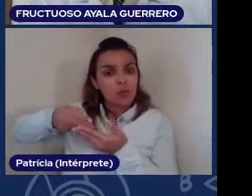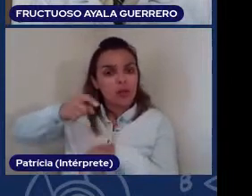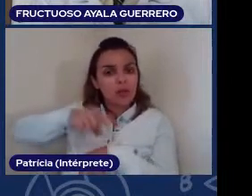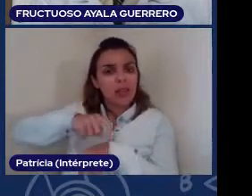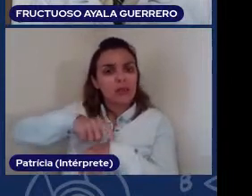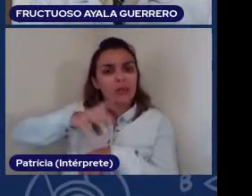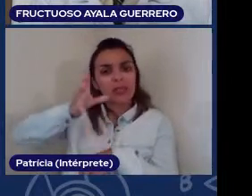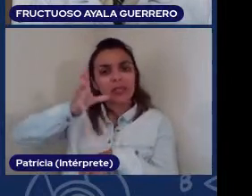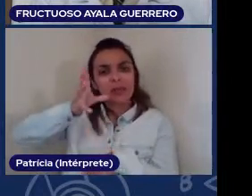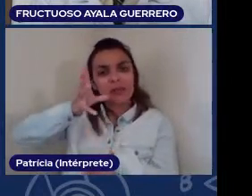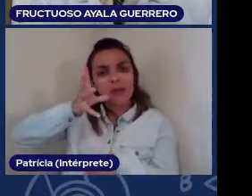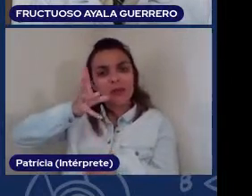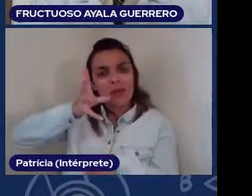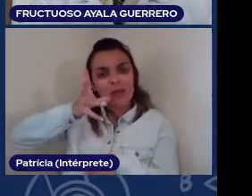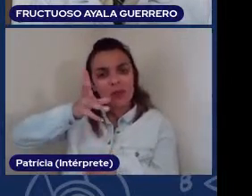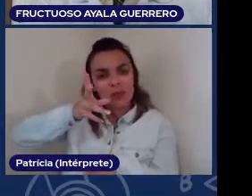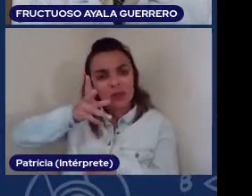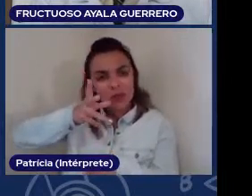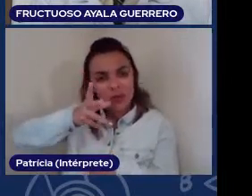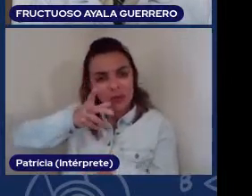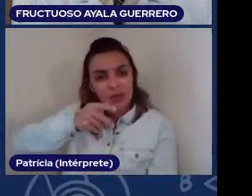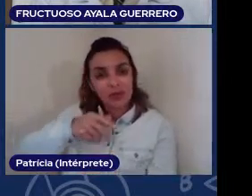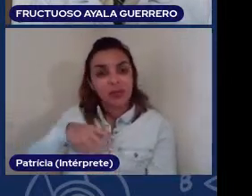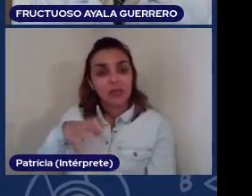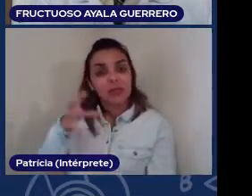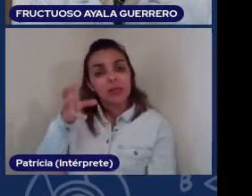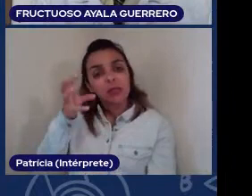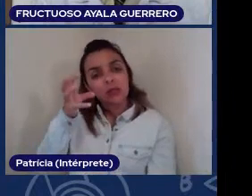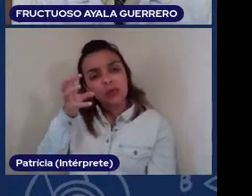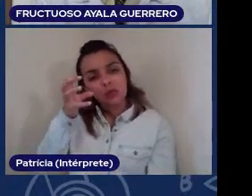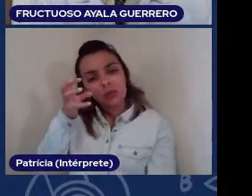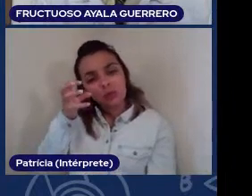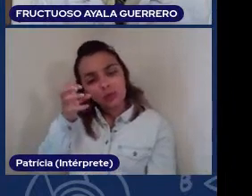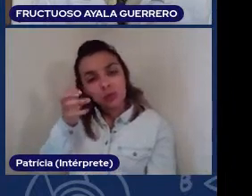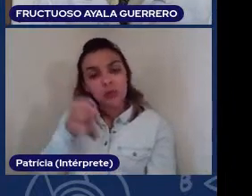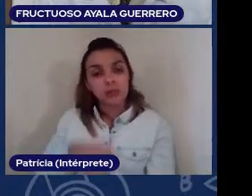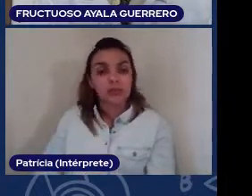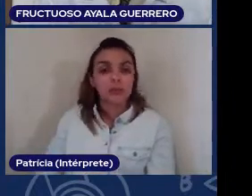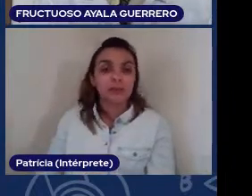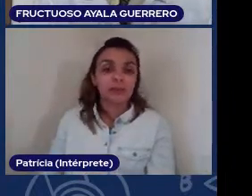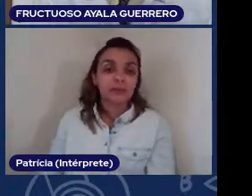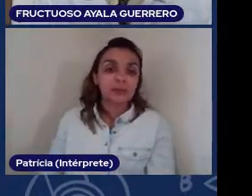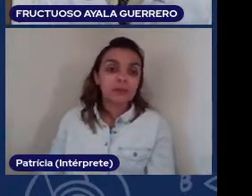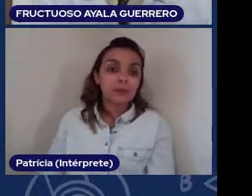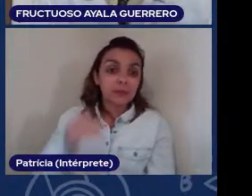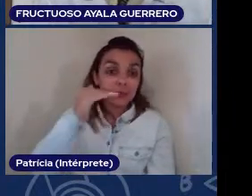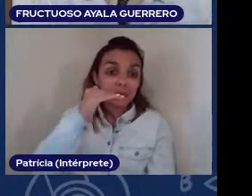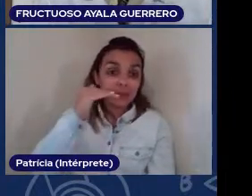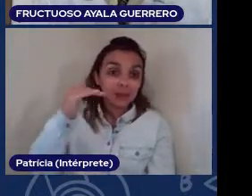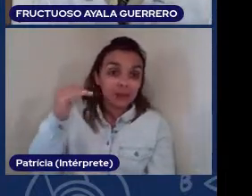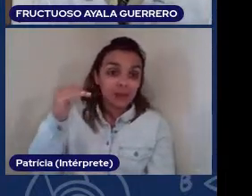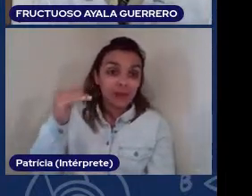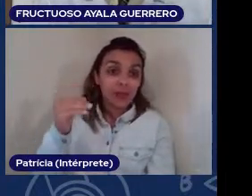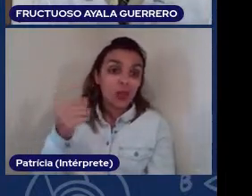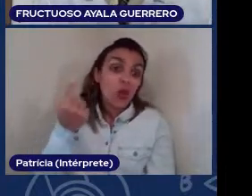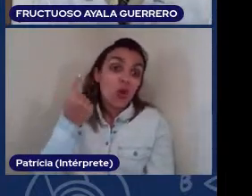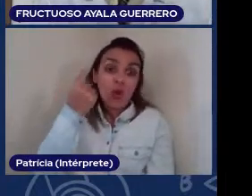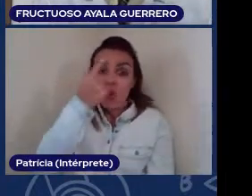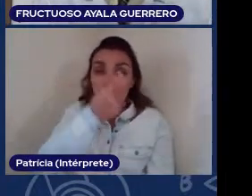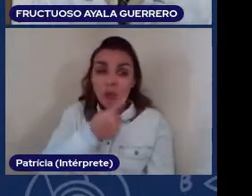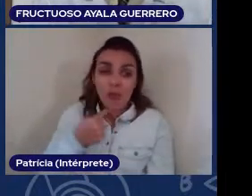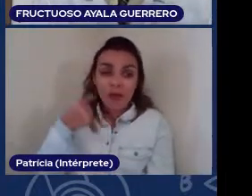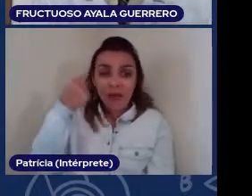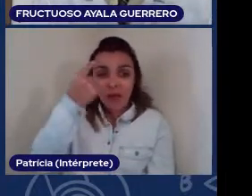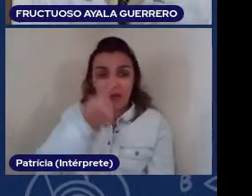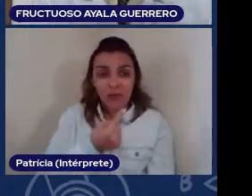y empieza el sueño ligero, la fase 1, que aquí es casi una hora, es decir,